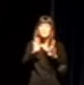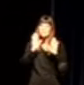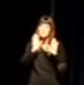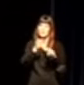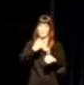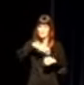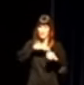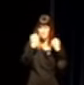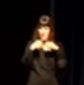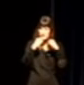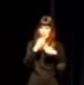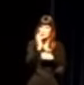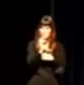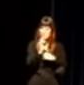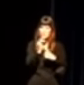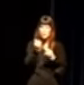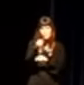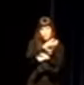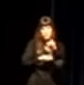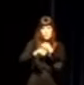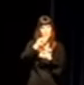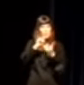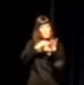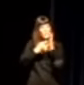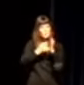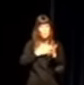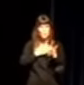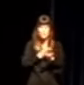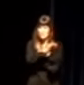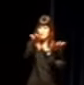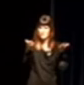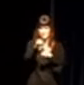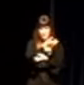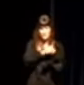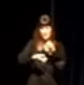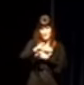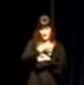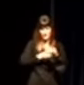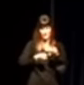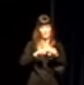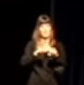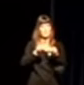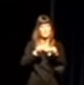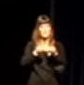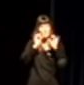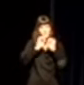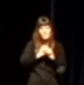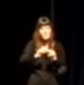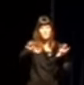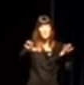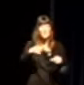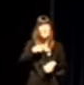garapena guztien artean konpartitzea. Baina jakin badakigu bizikazi egimena